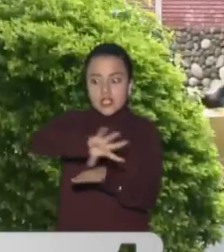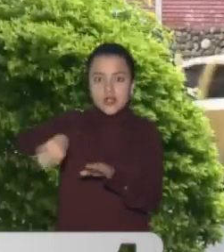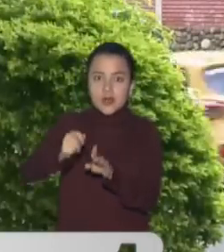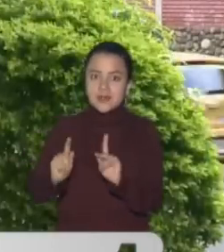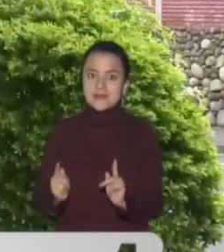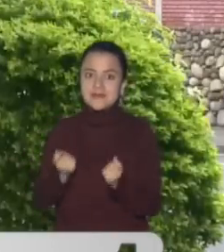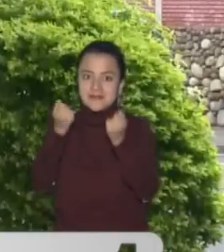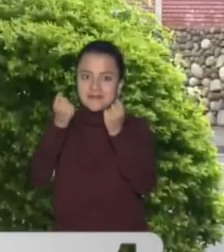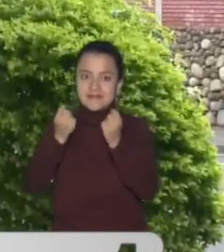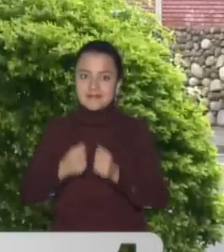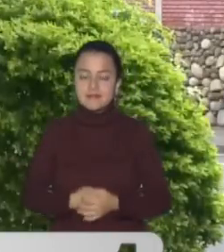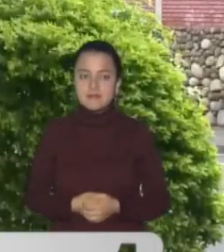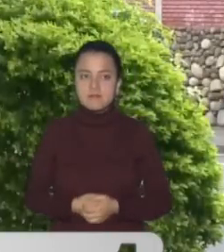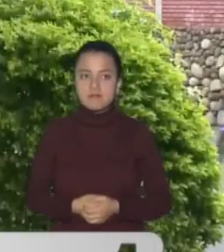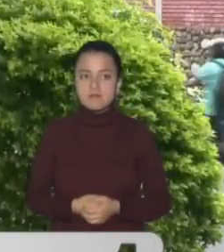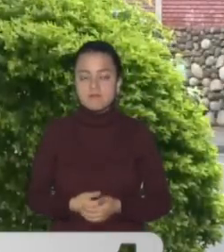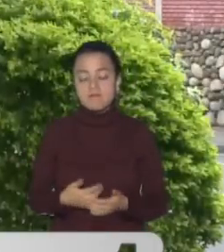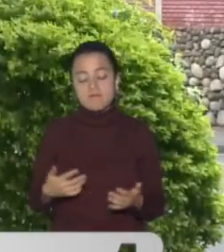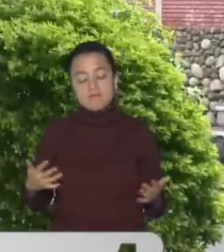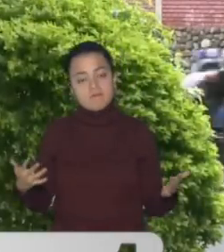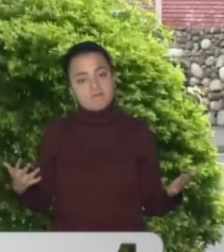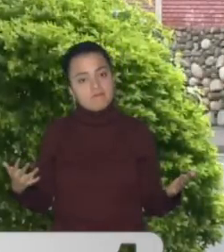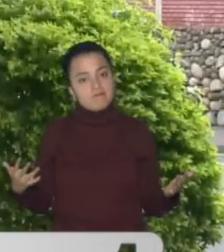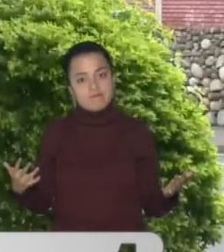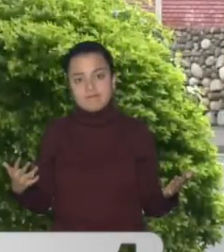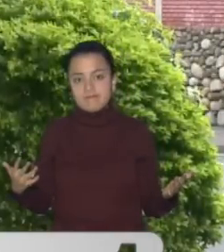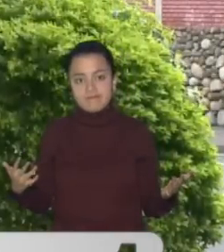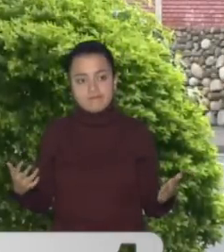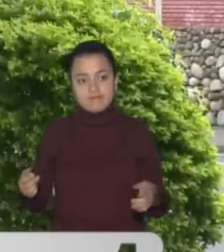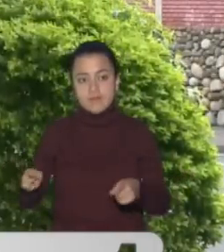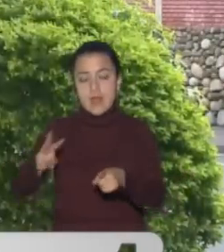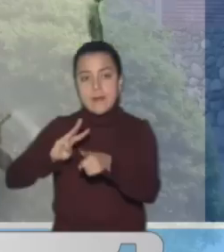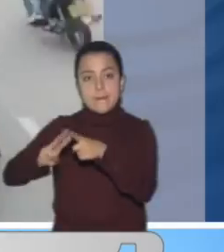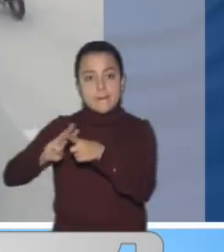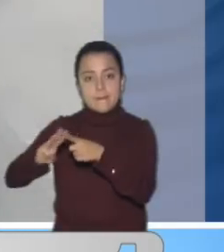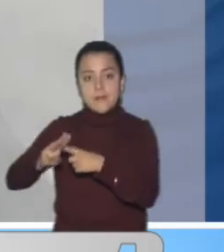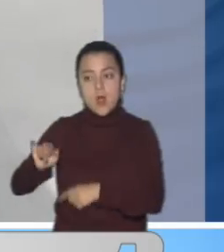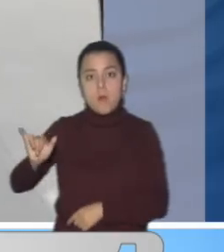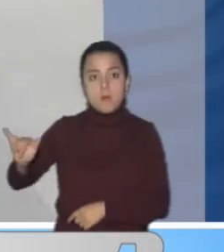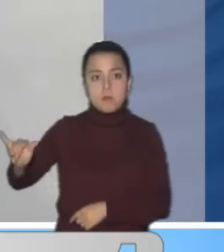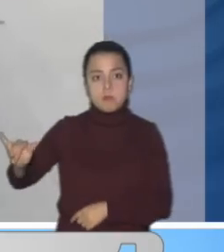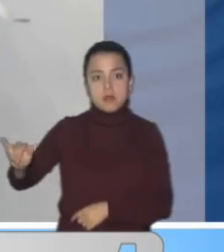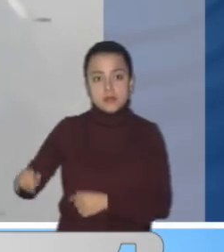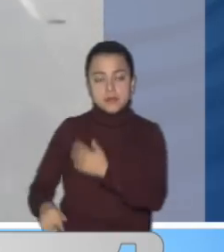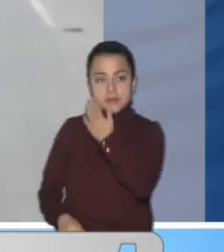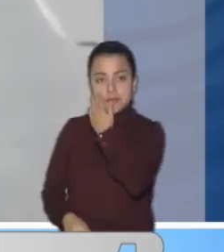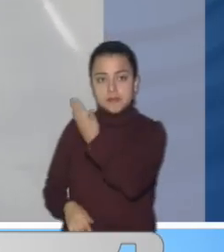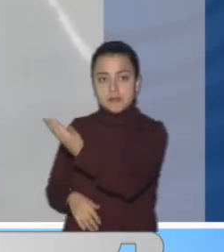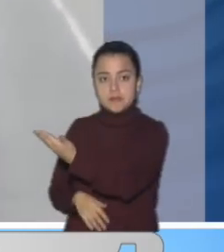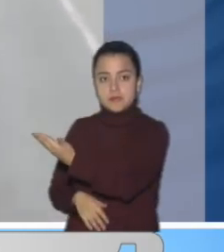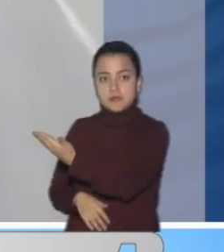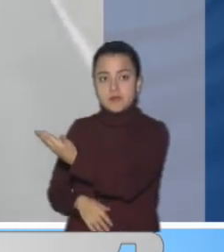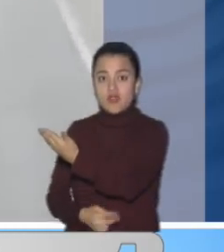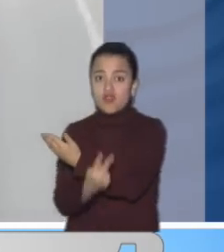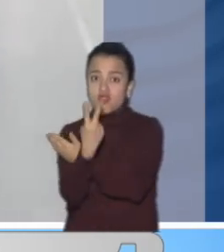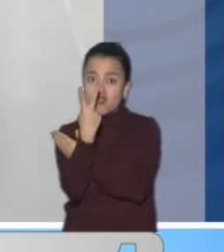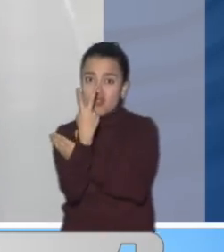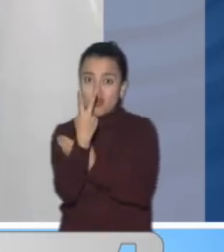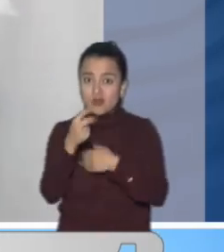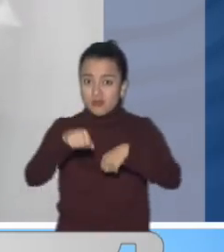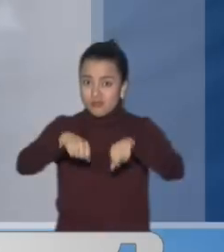Y finalizamos con un ataque vandálico contra un bus del sistema de transporte masivo Mío en el oriente de la ciudad. Dos personas que se